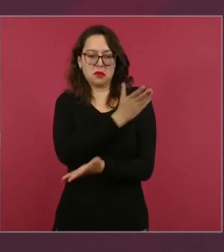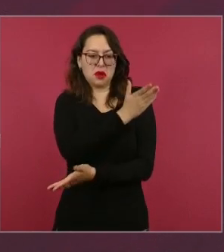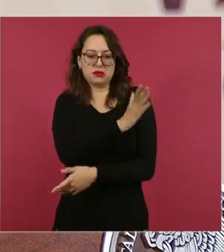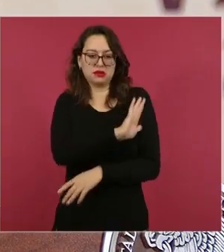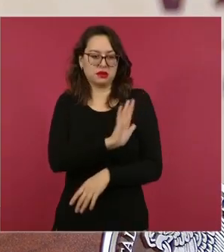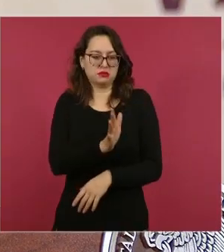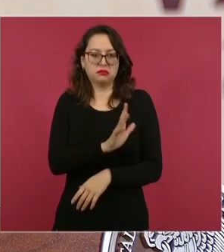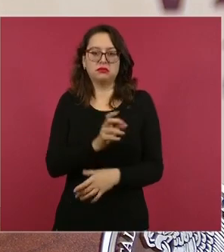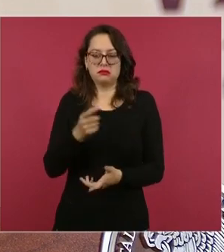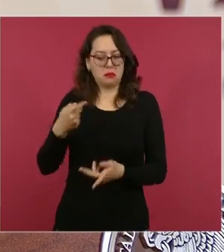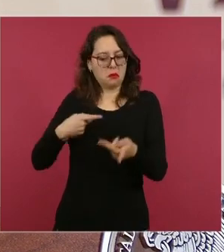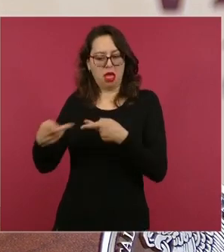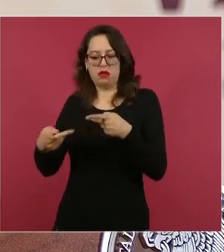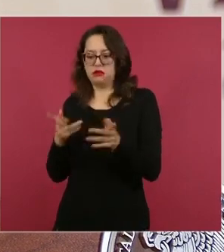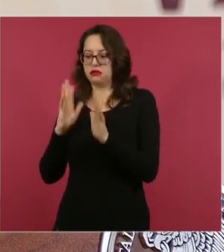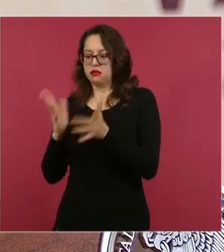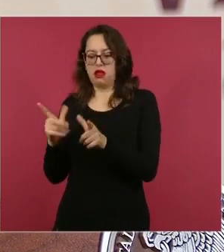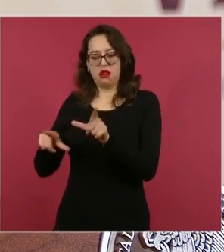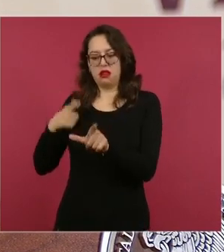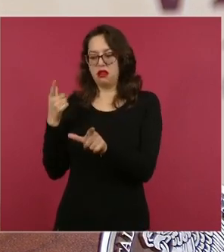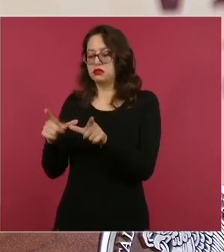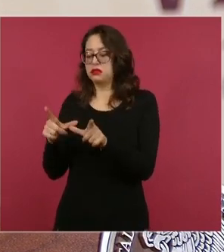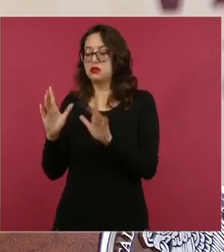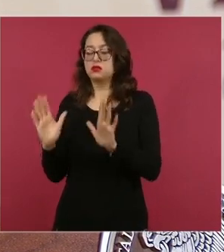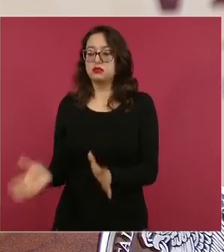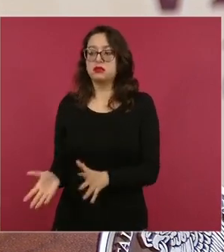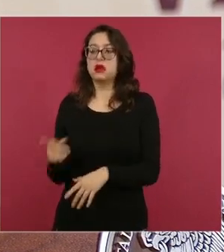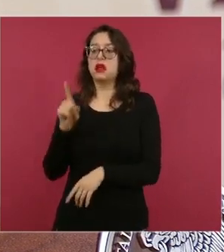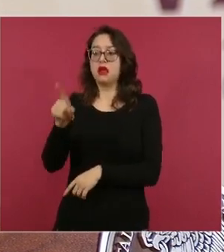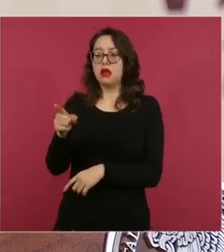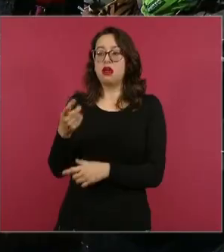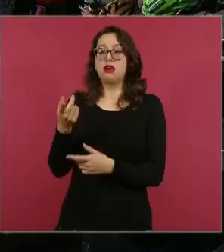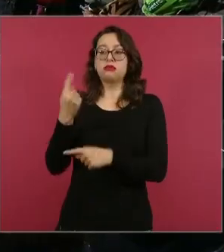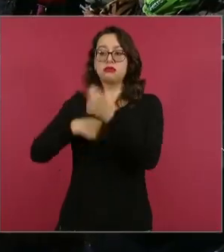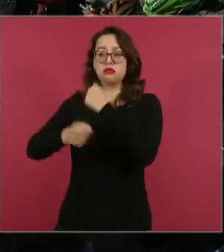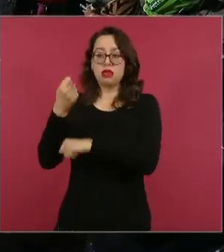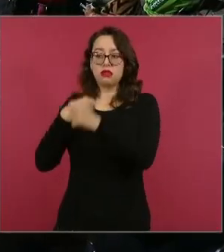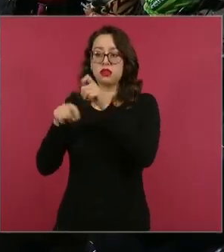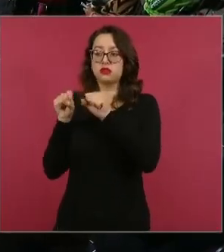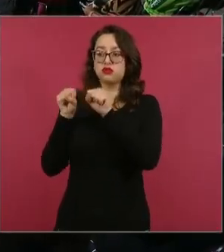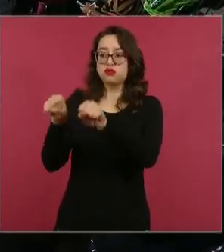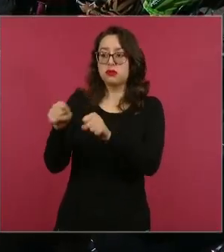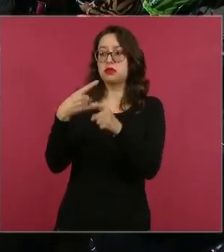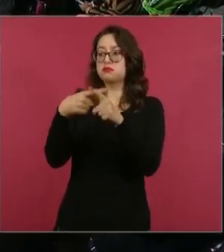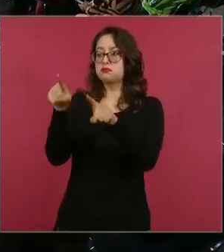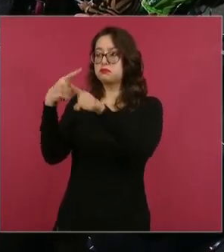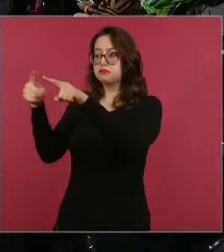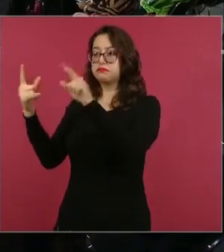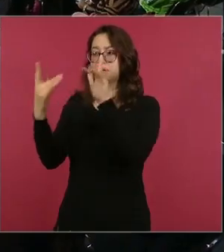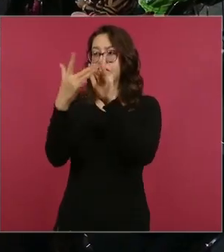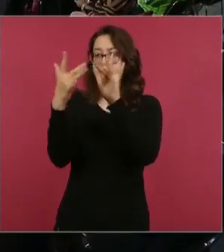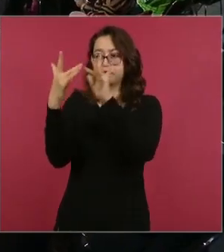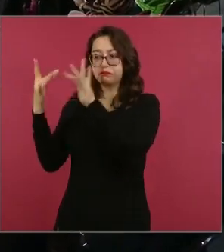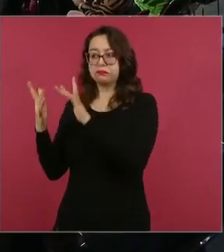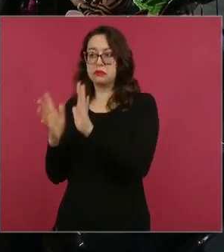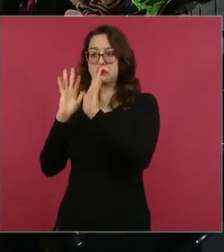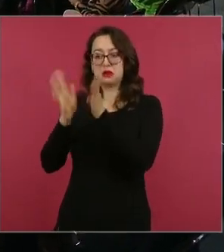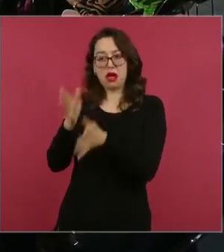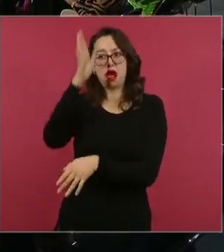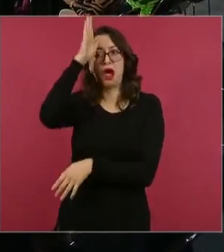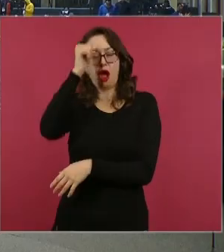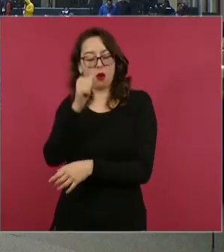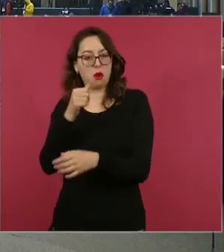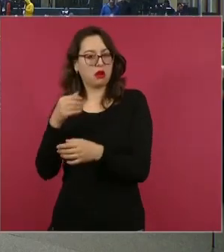canasta básica ya se sabe también Se informa a la gente